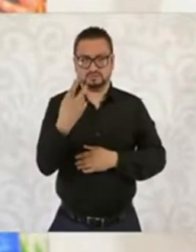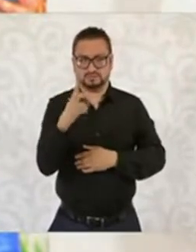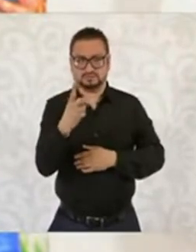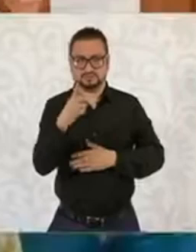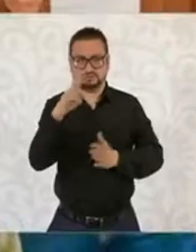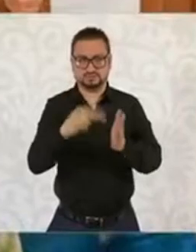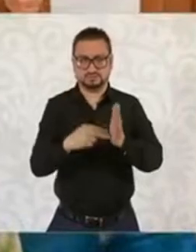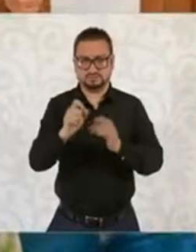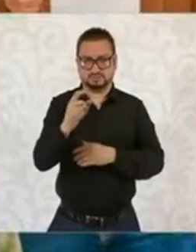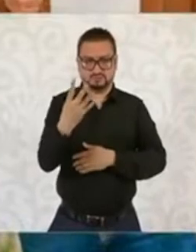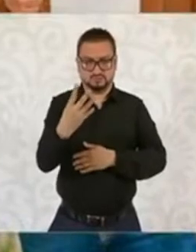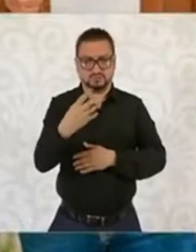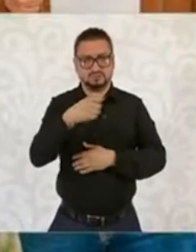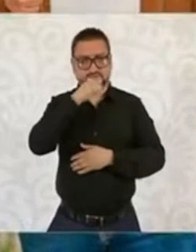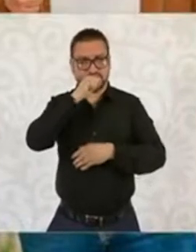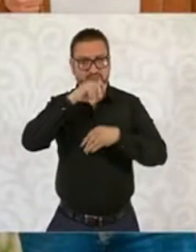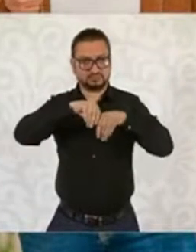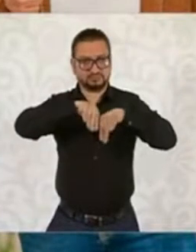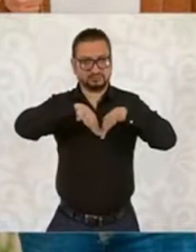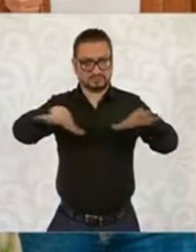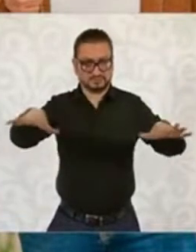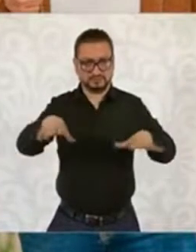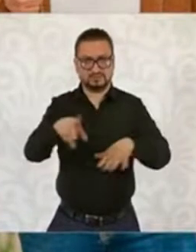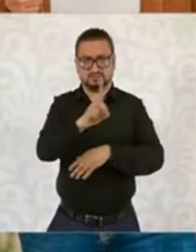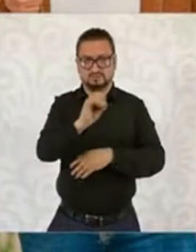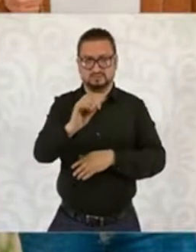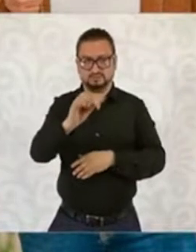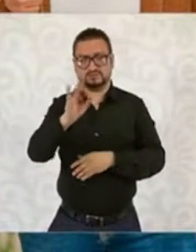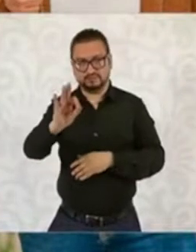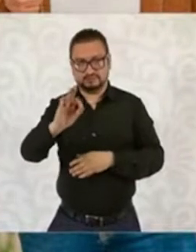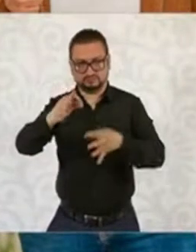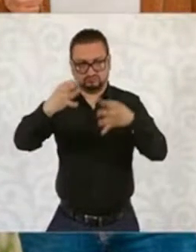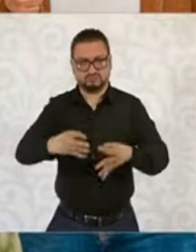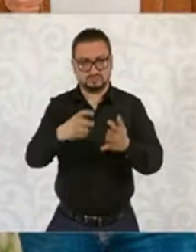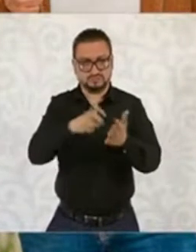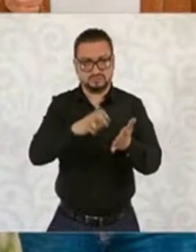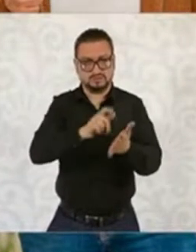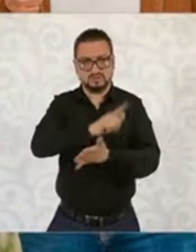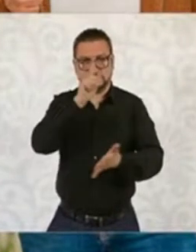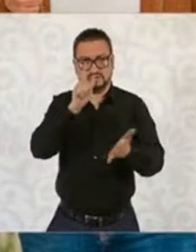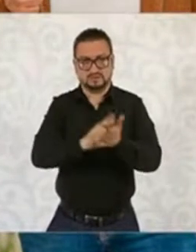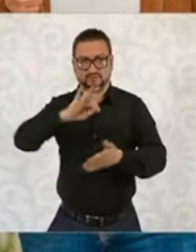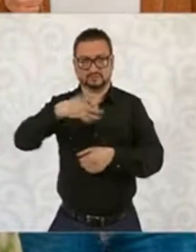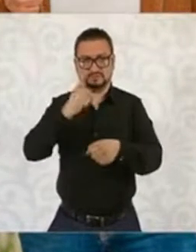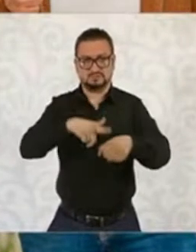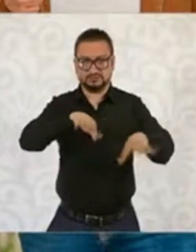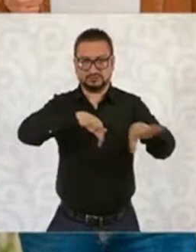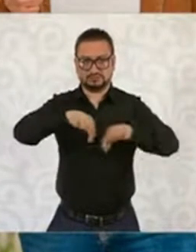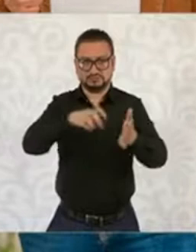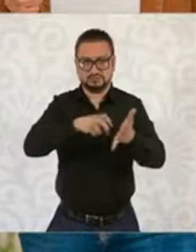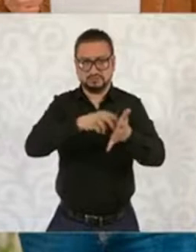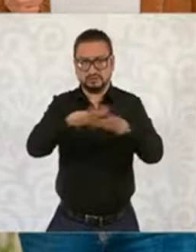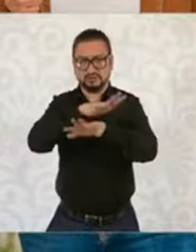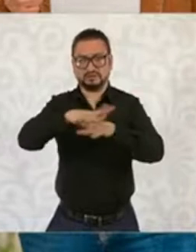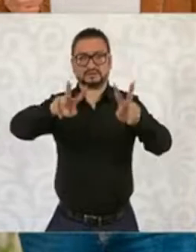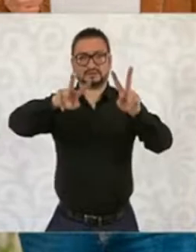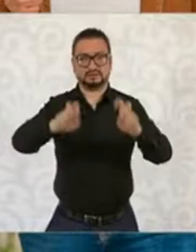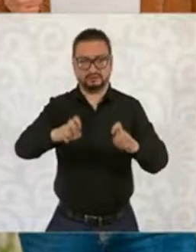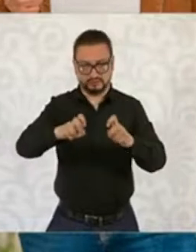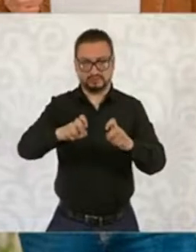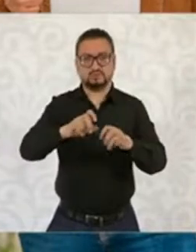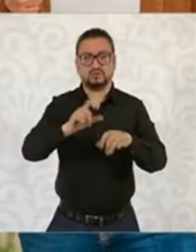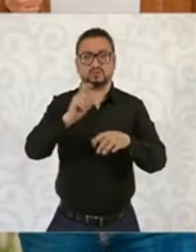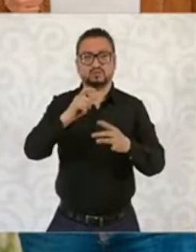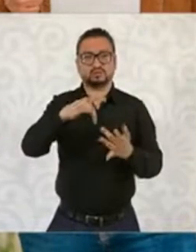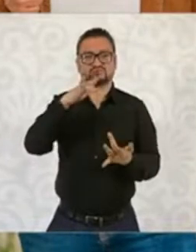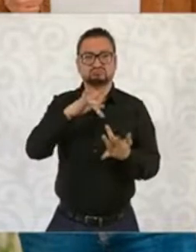del año 2024 se publicó en el Diario Oficial de la Federación la reforma a la Ley Federal de Trabajo en materia de plataformas